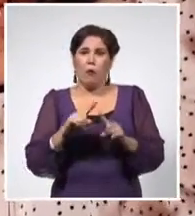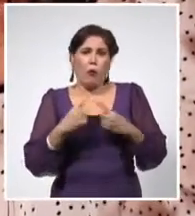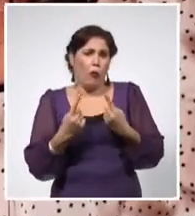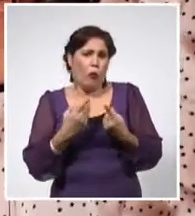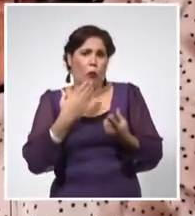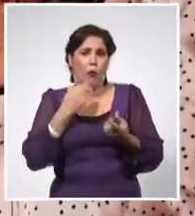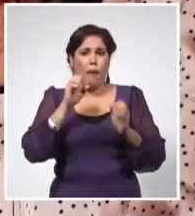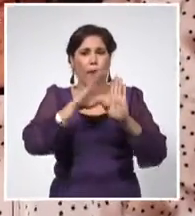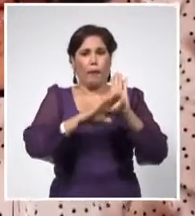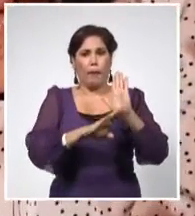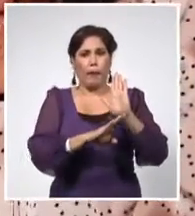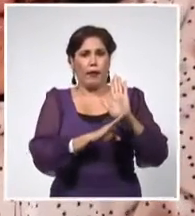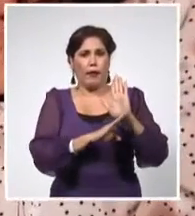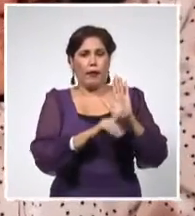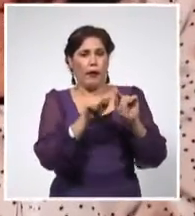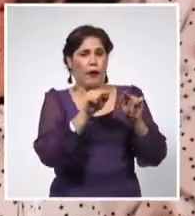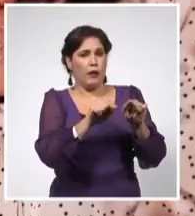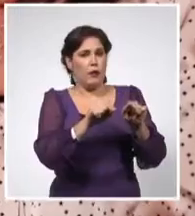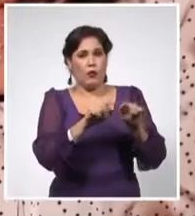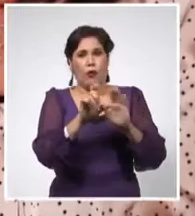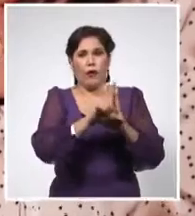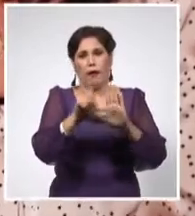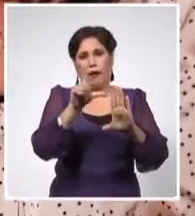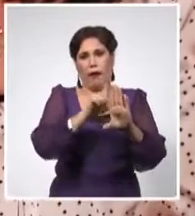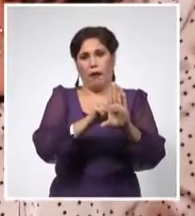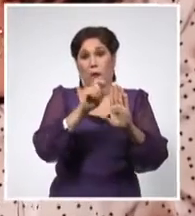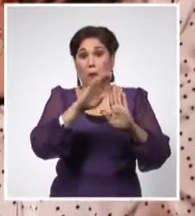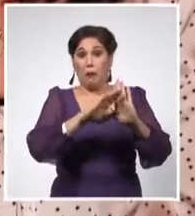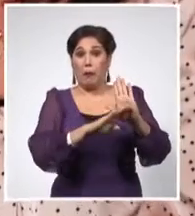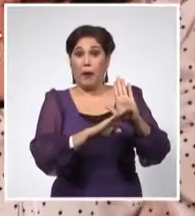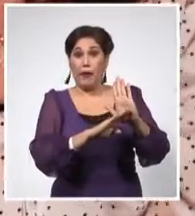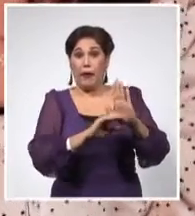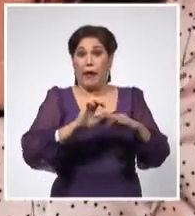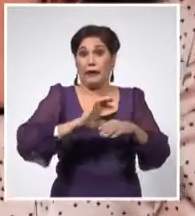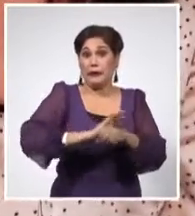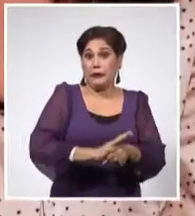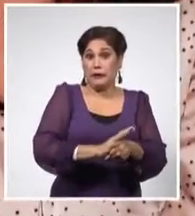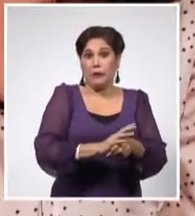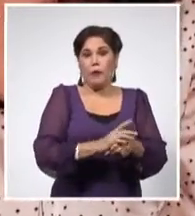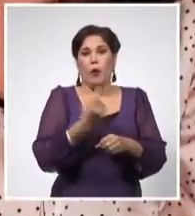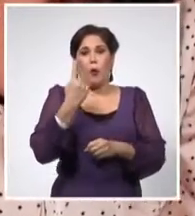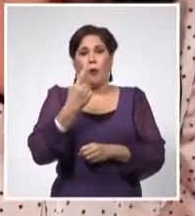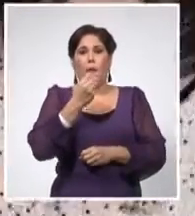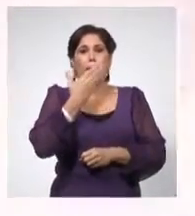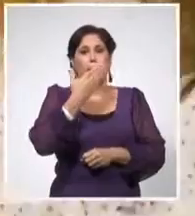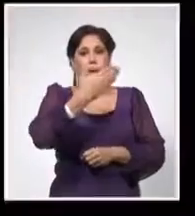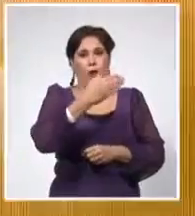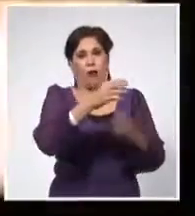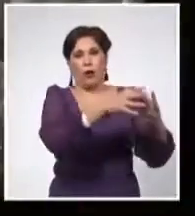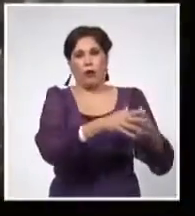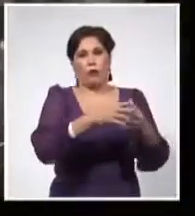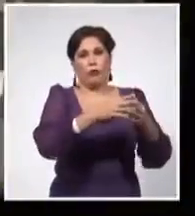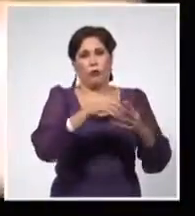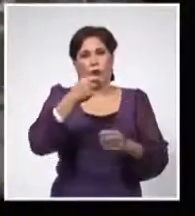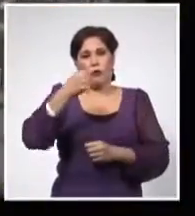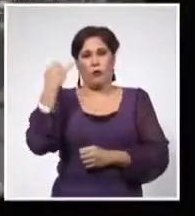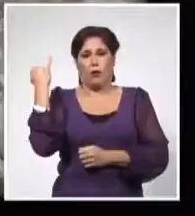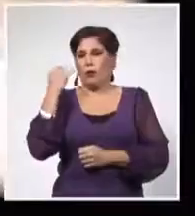unas medidas que son absolutamente ilegales porque son medidas coercitivas unilaterales en derecho internacional.